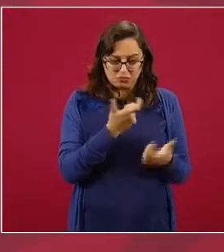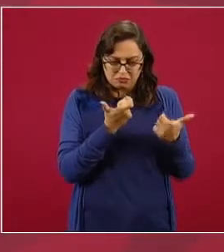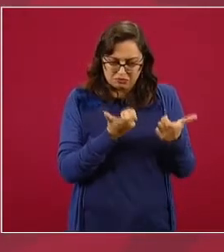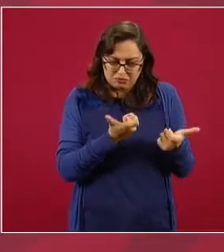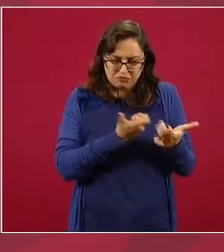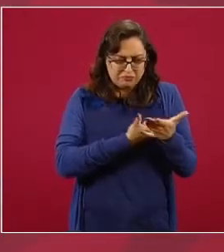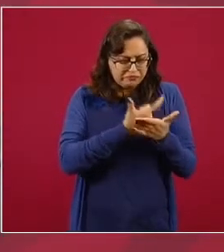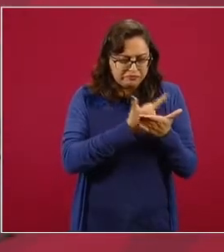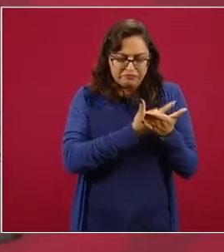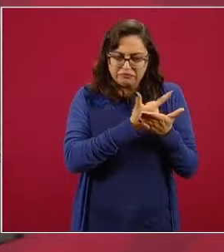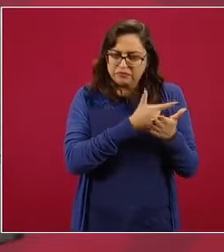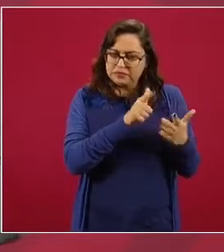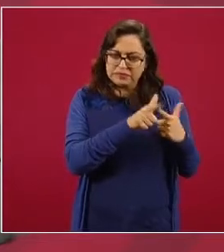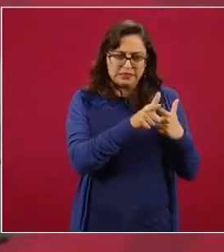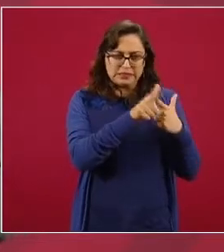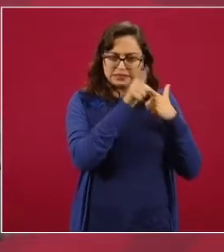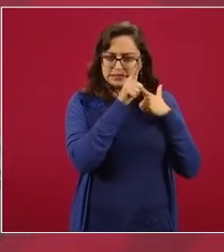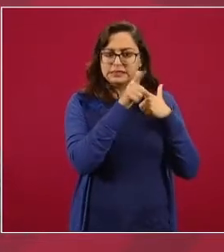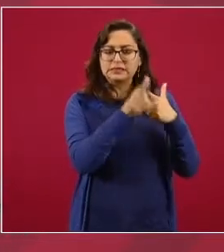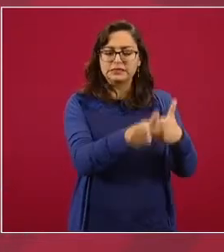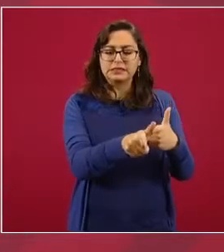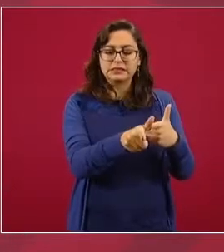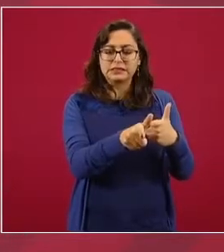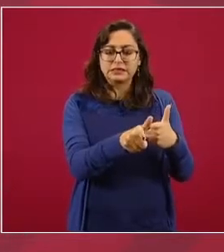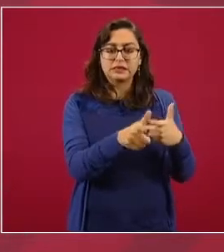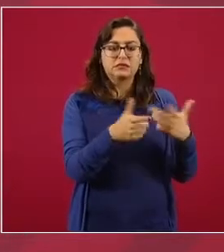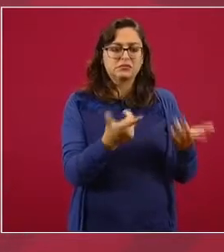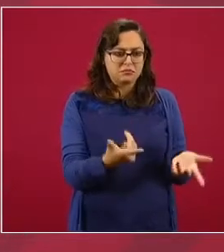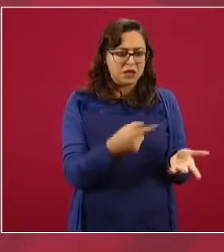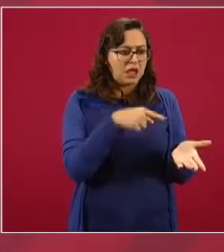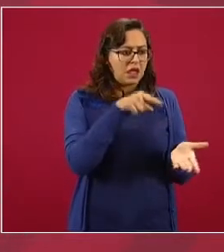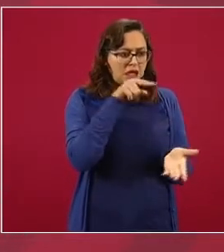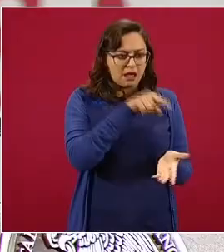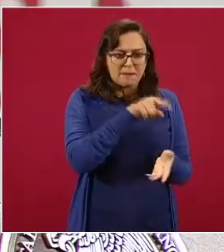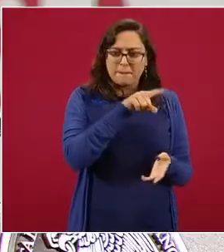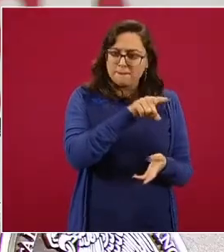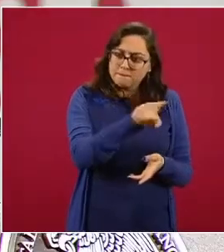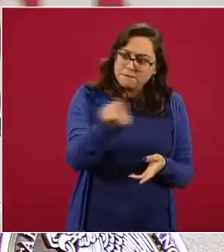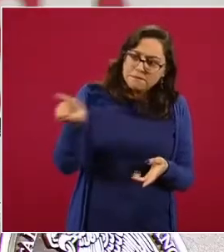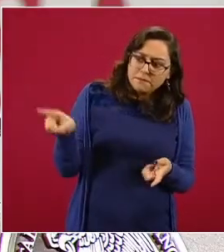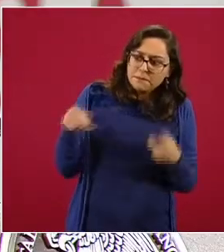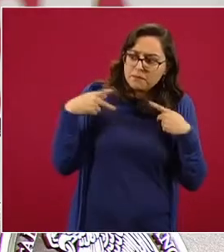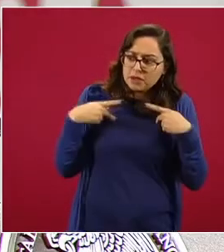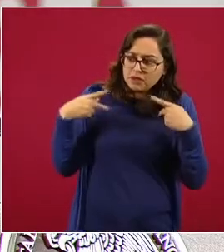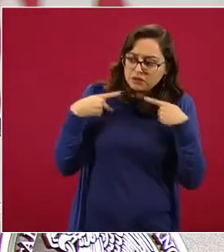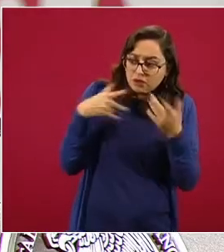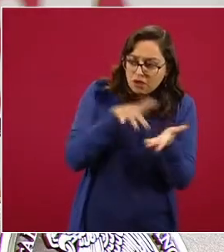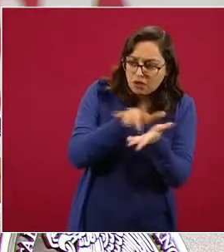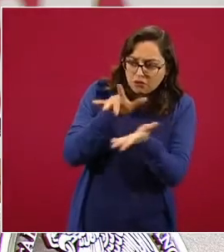maneje los recursos y los asigne a las